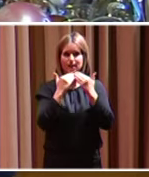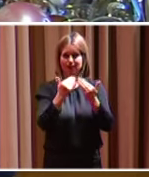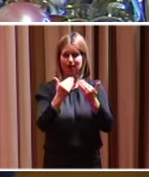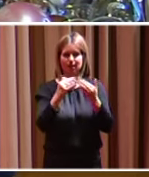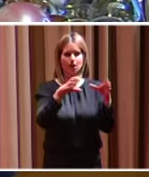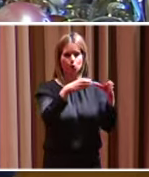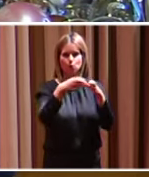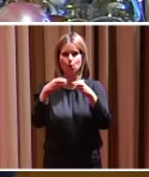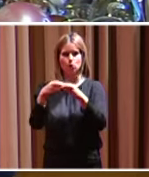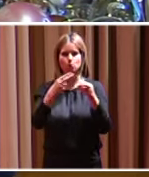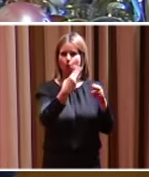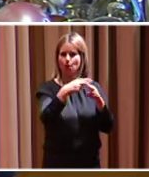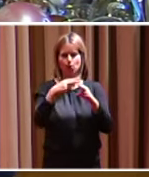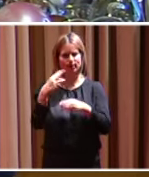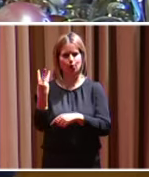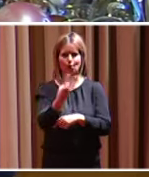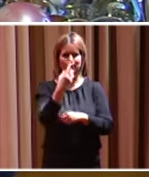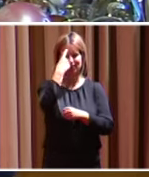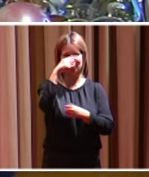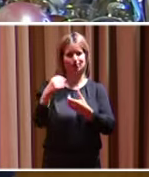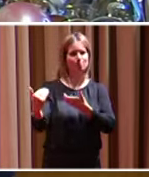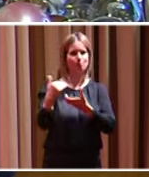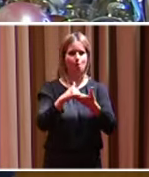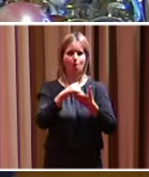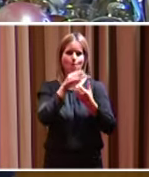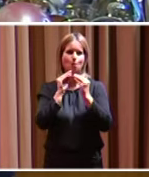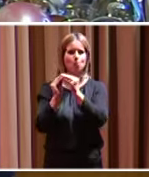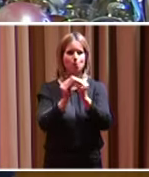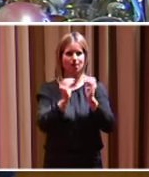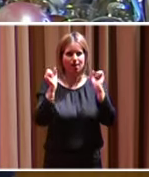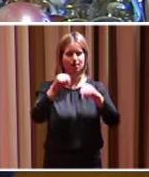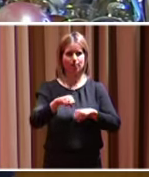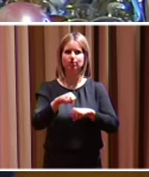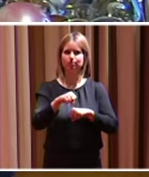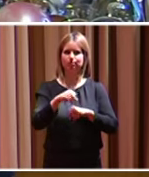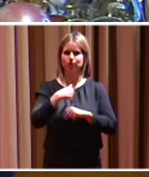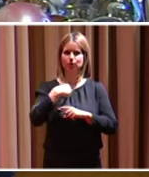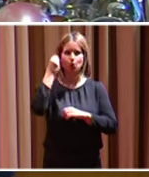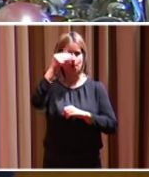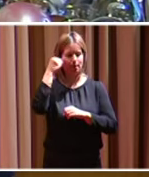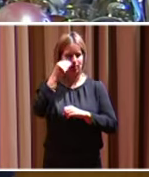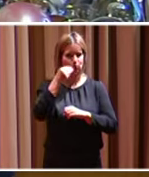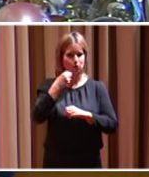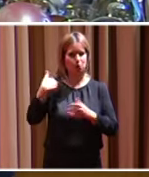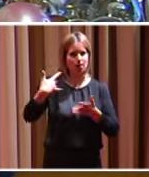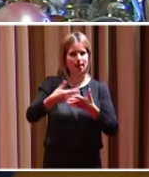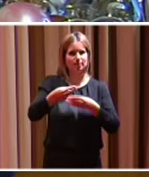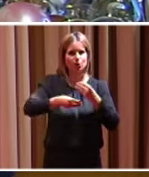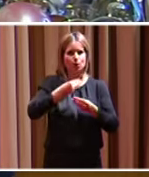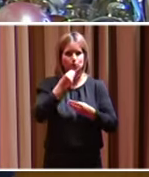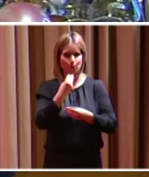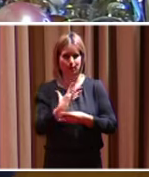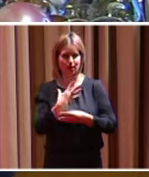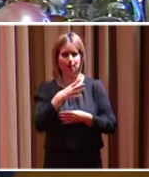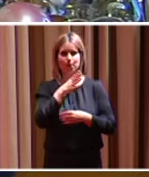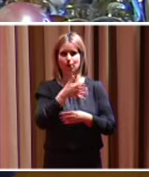agradecerlo a los tres partidos, que sé que me han votado por unanimidad, cosa que me hace pensar que lo he hecho bien en el